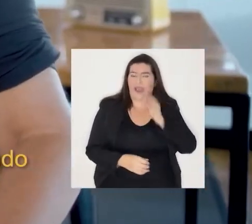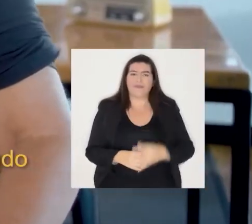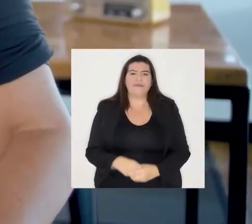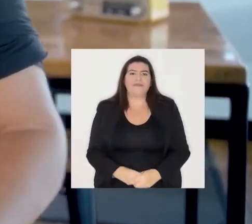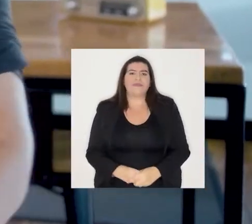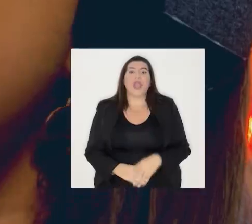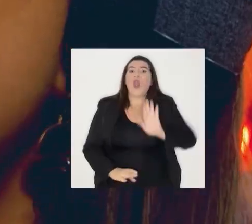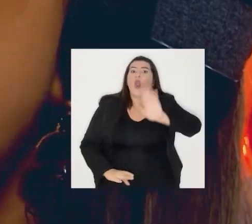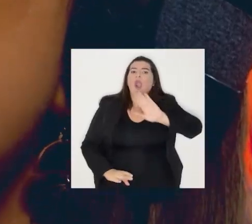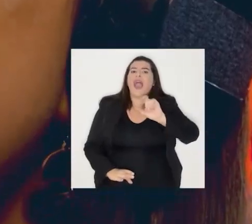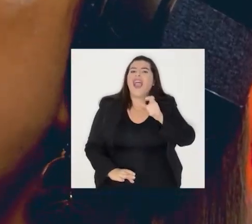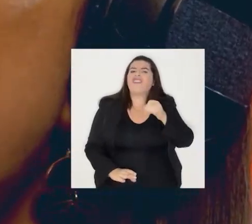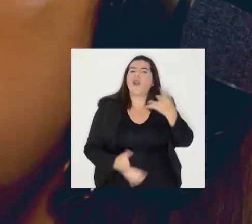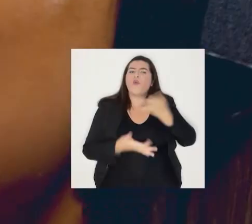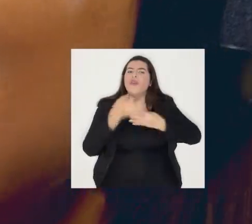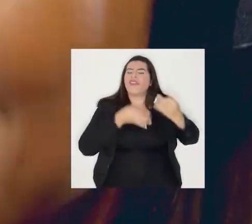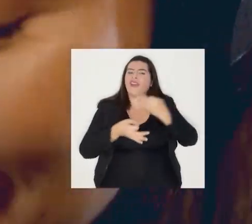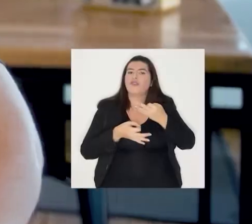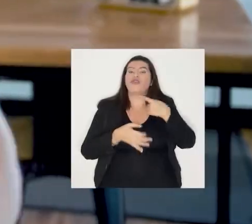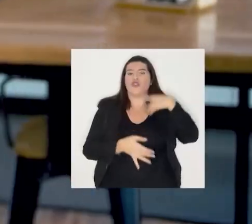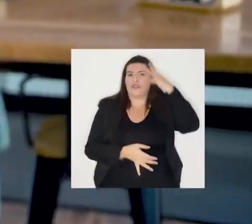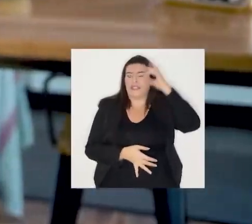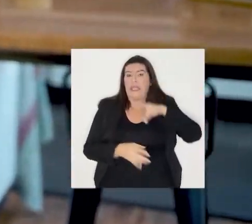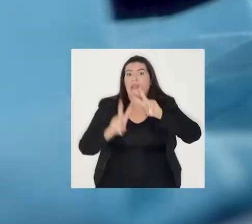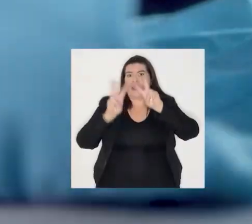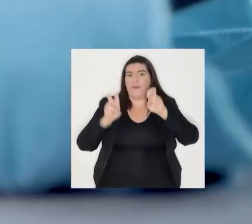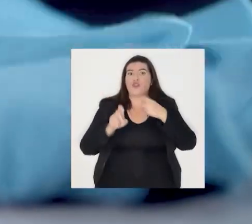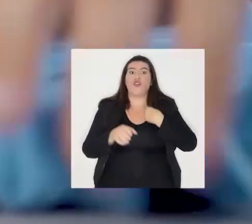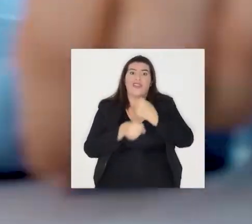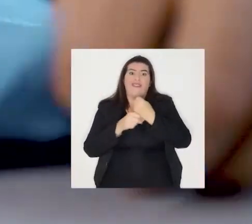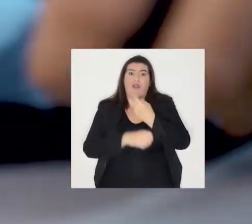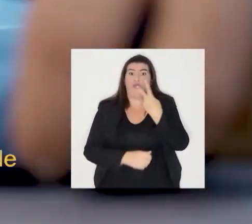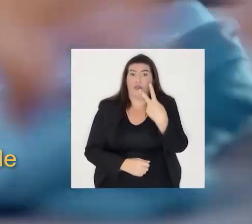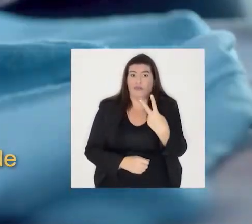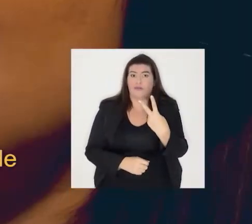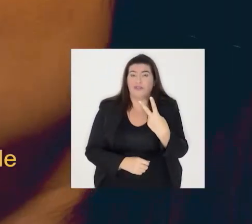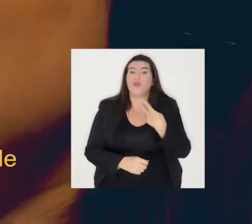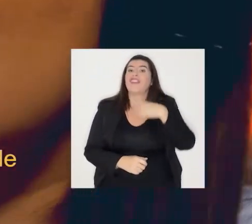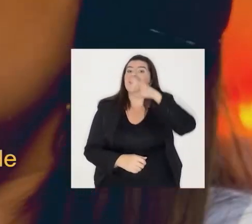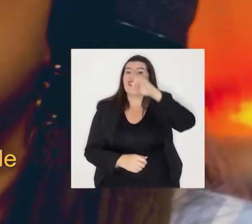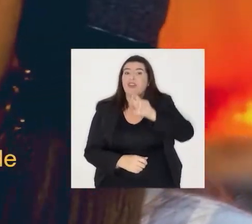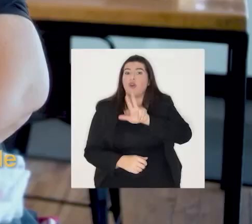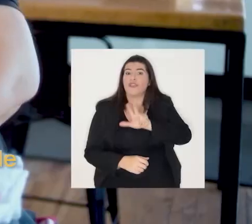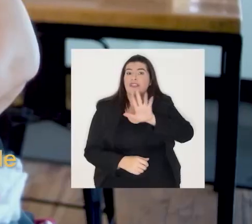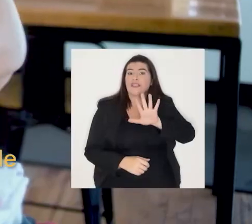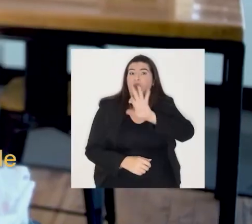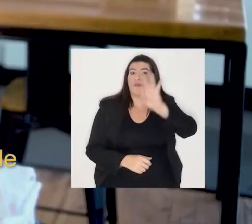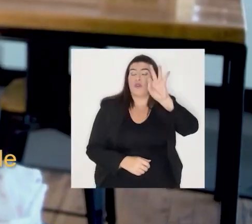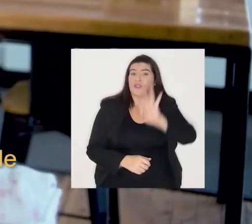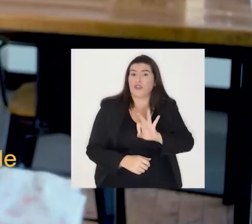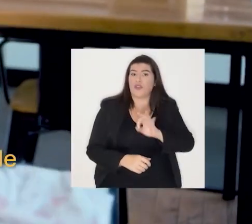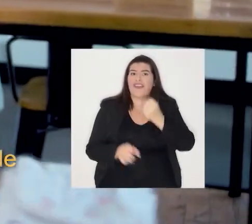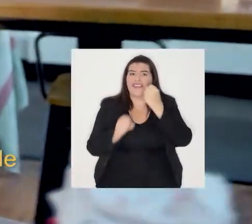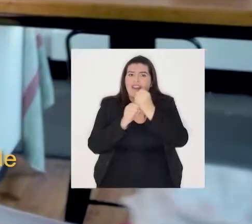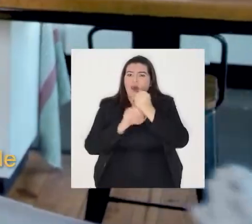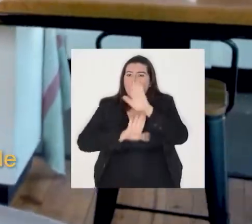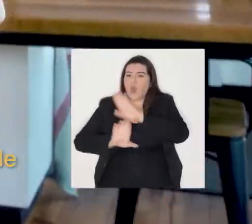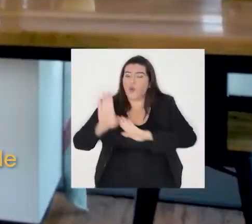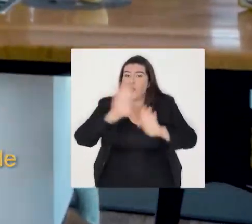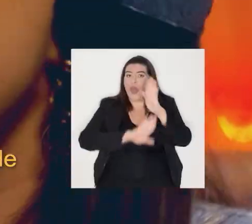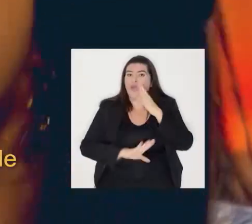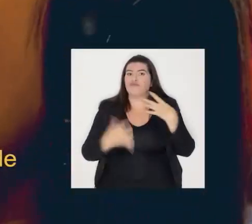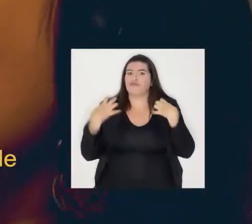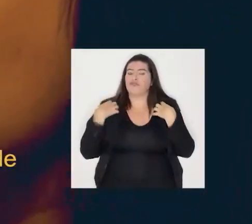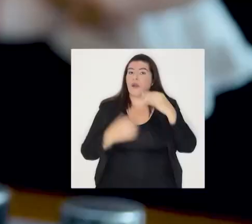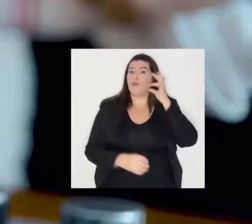de vitacura Hola Gabriela cuéntanos el tema porque tengo dos trabajos ustedes sabían que el 85% de trabajos de Cuidado